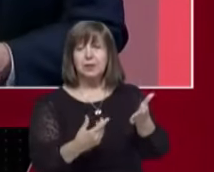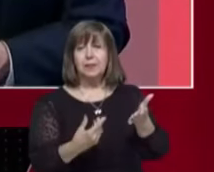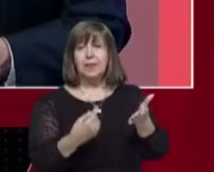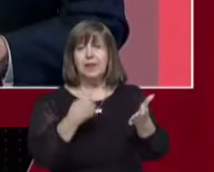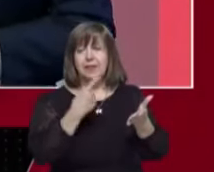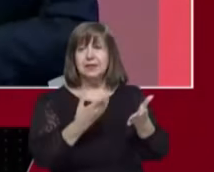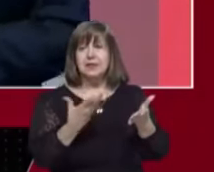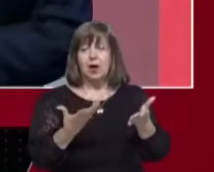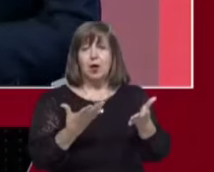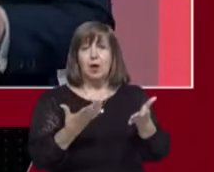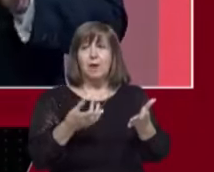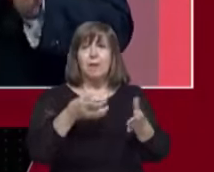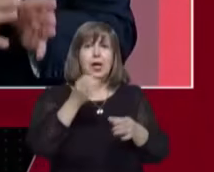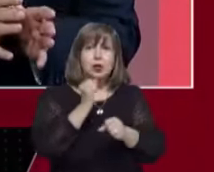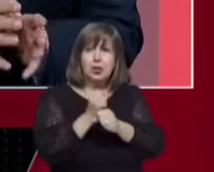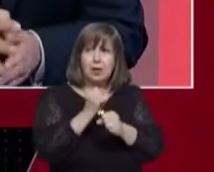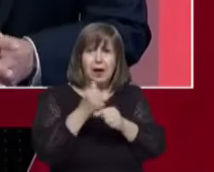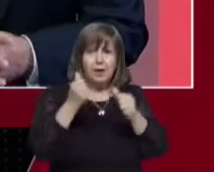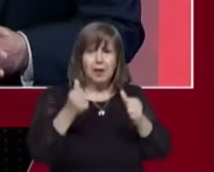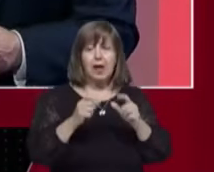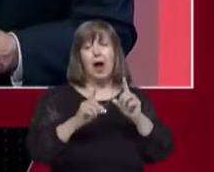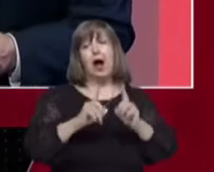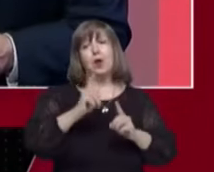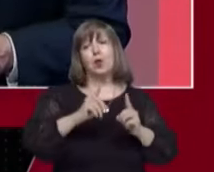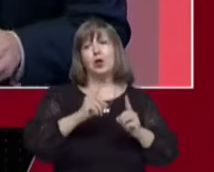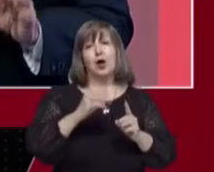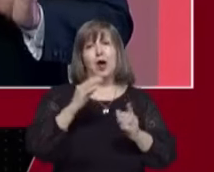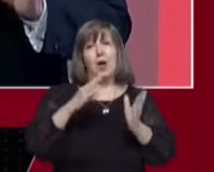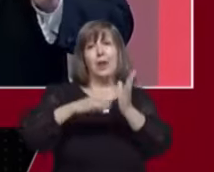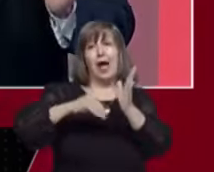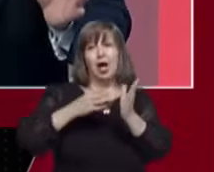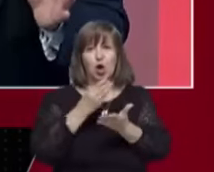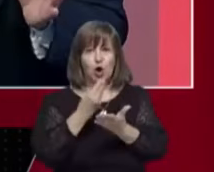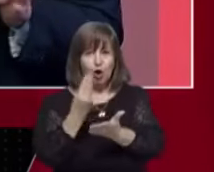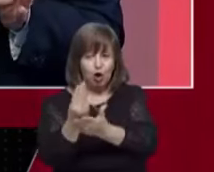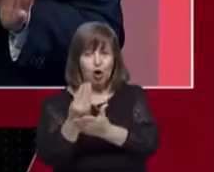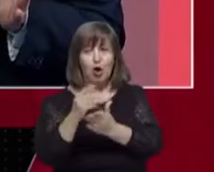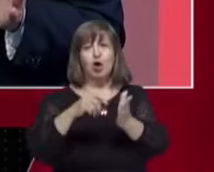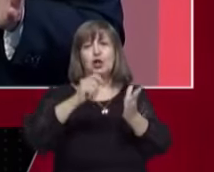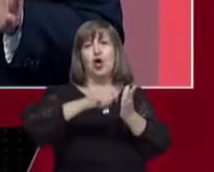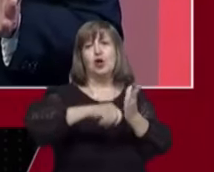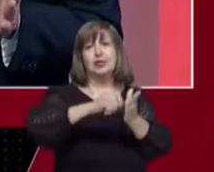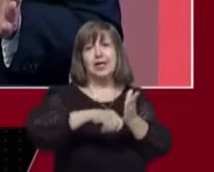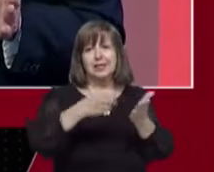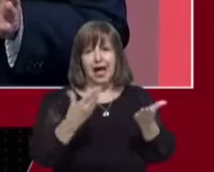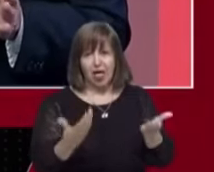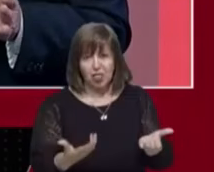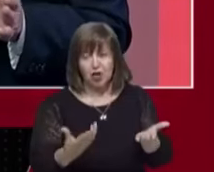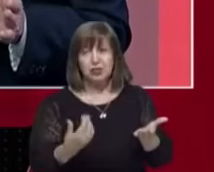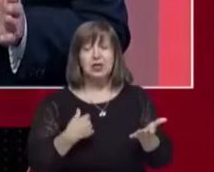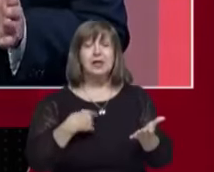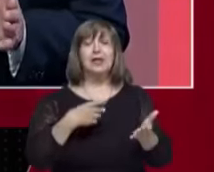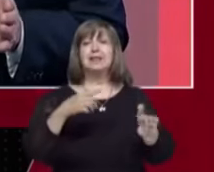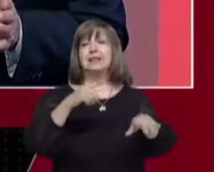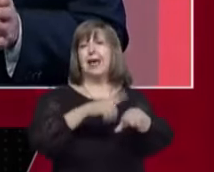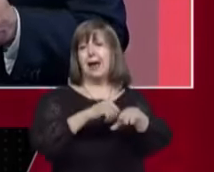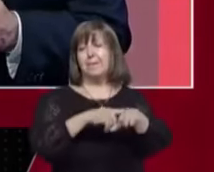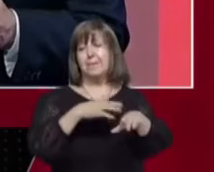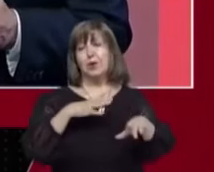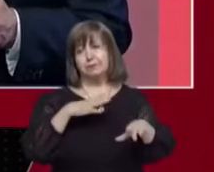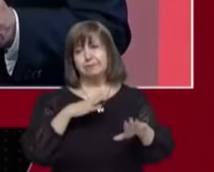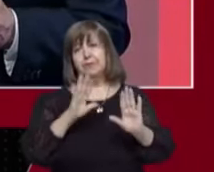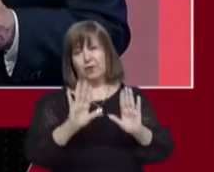decir. Exactamente. Que muchos no están en planta. Entonces tendrían que revisar todo eso. Por eso se van a tomar ese tiempo. Pero tienen como